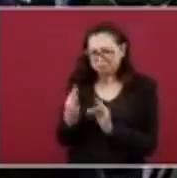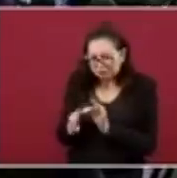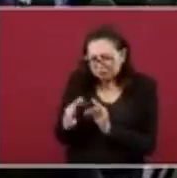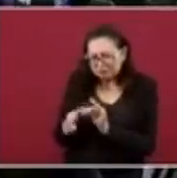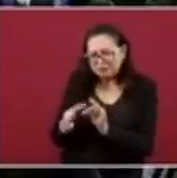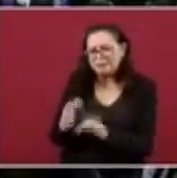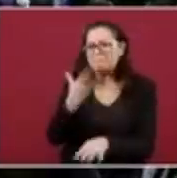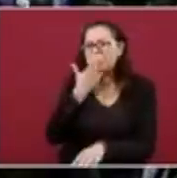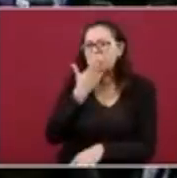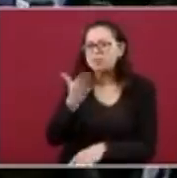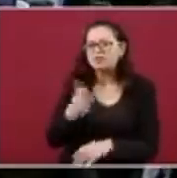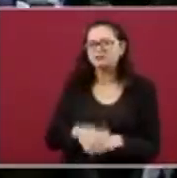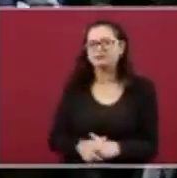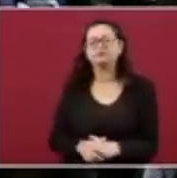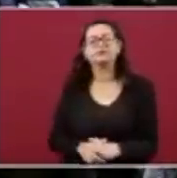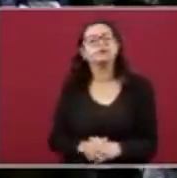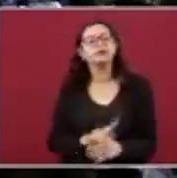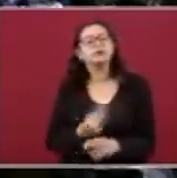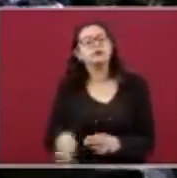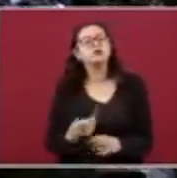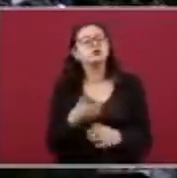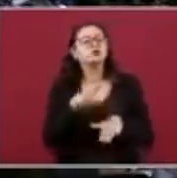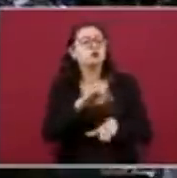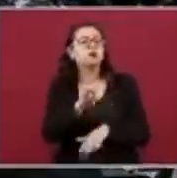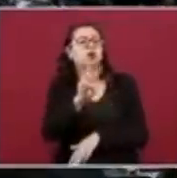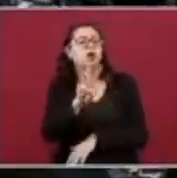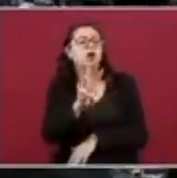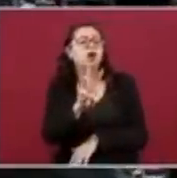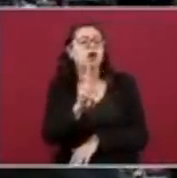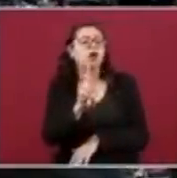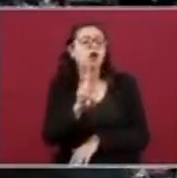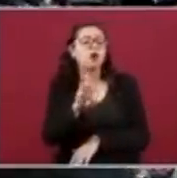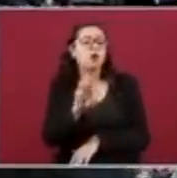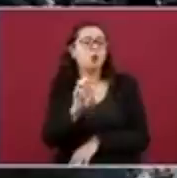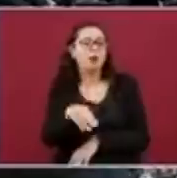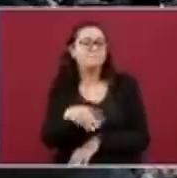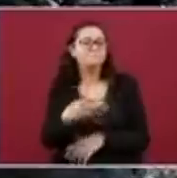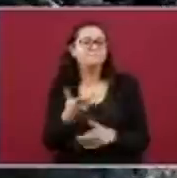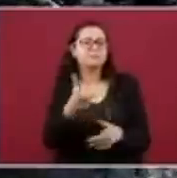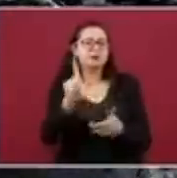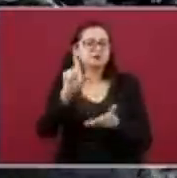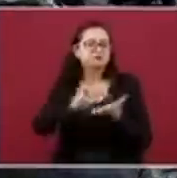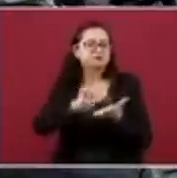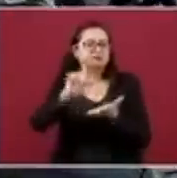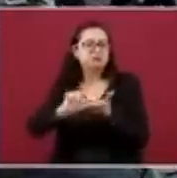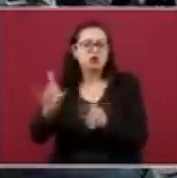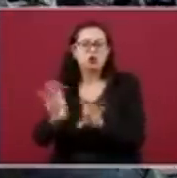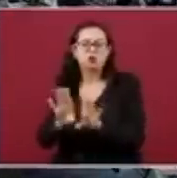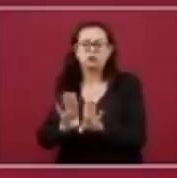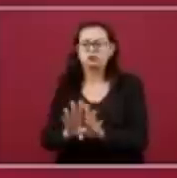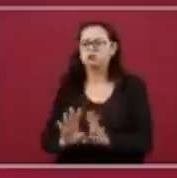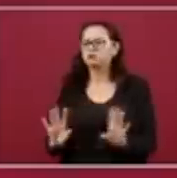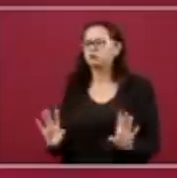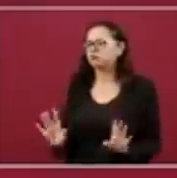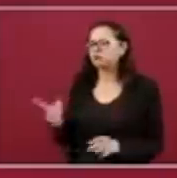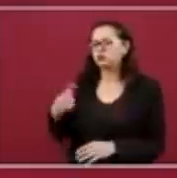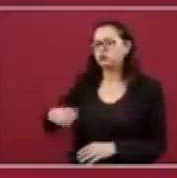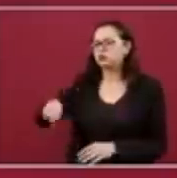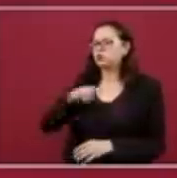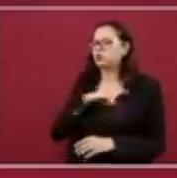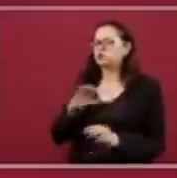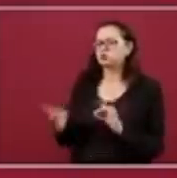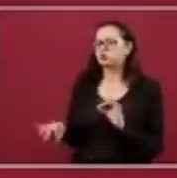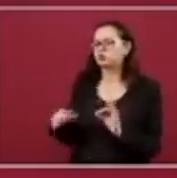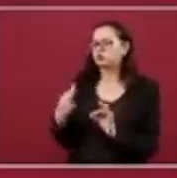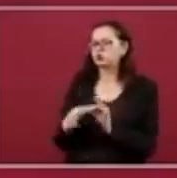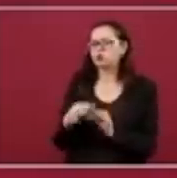lo de la UAM, si usted, si el gobierno está a favor de que haya incrementos salariales. Cumplimos a